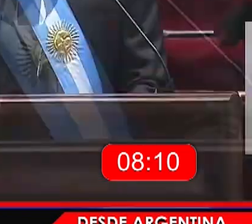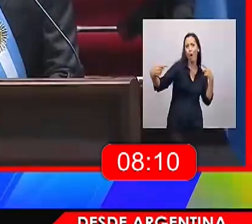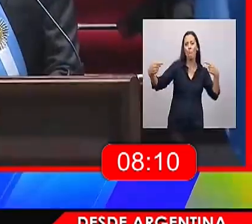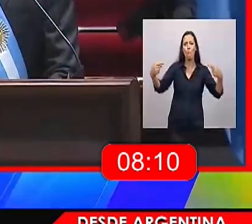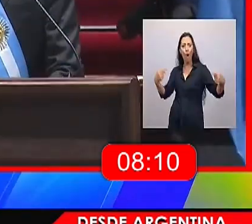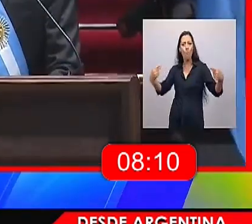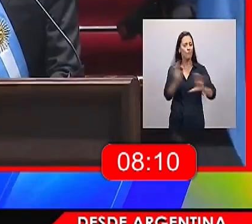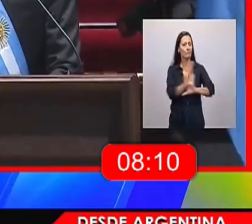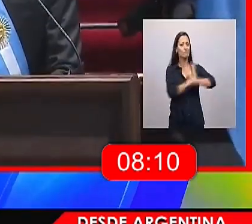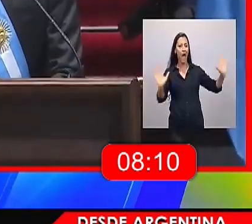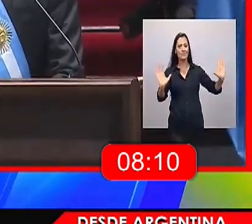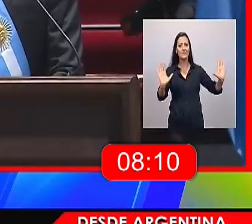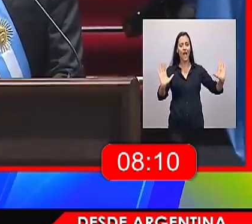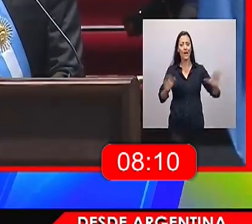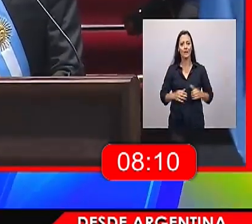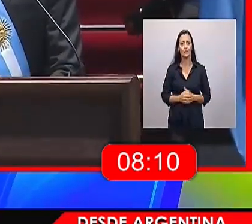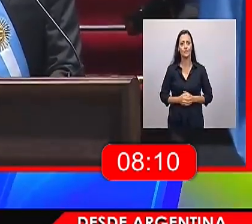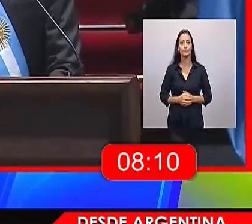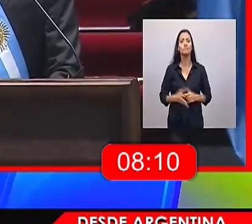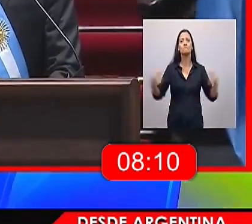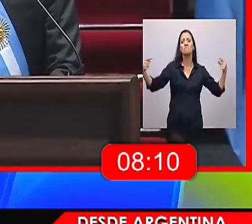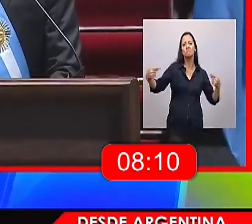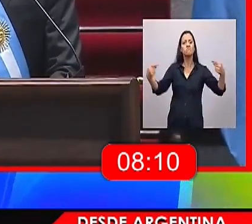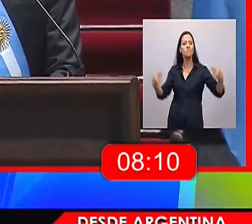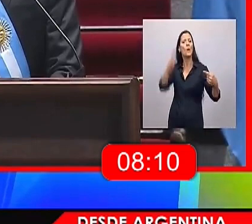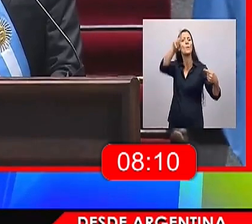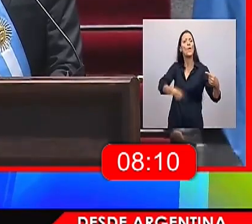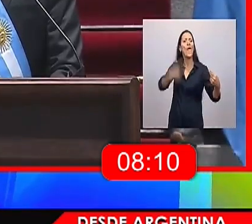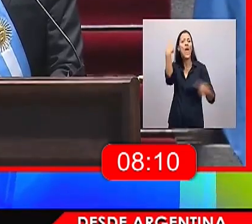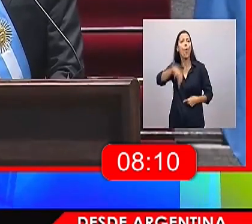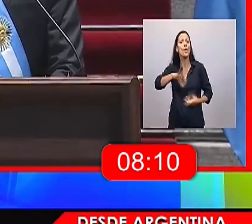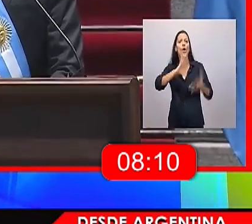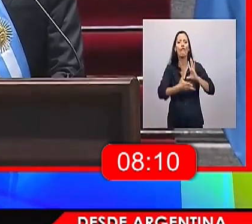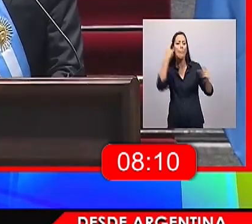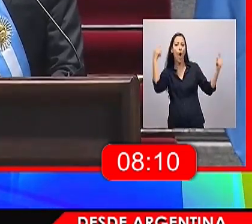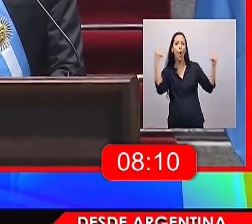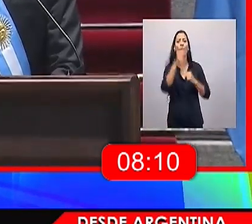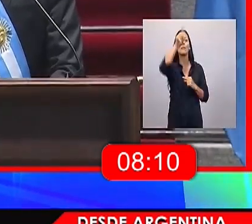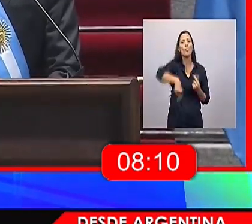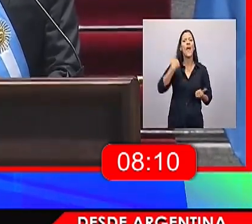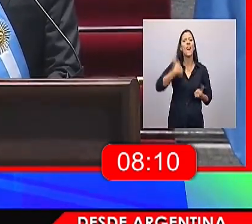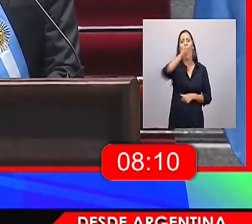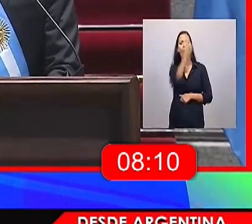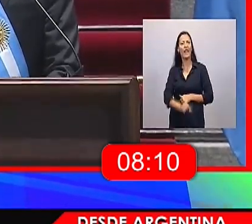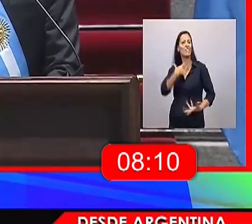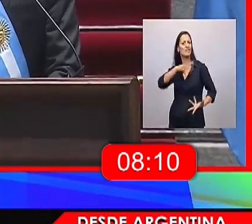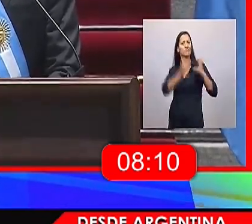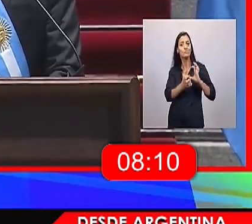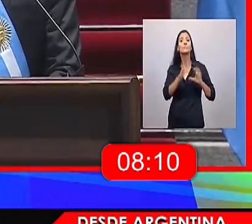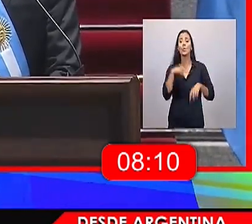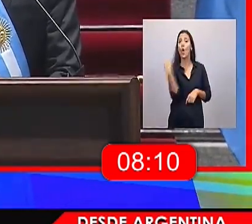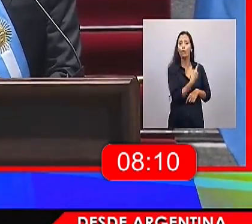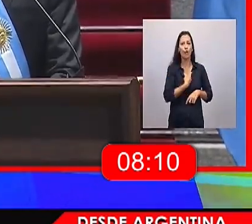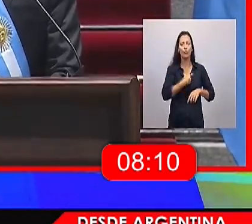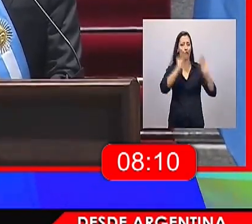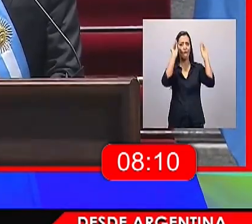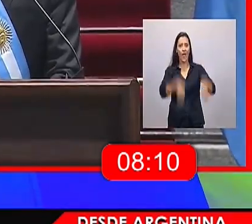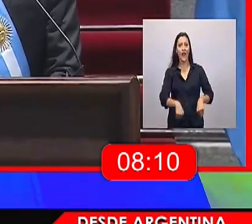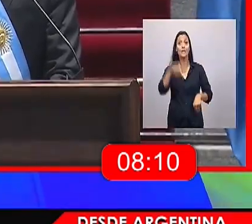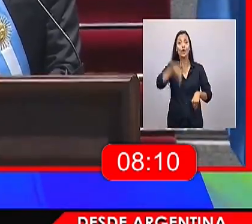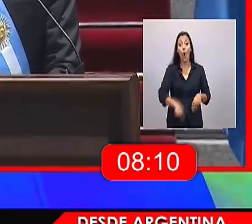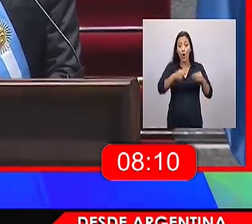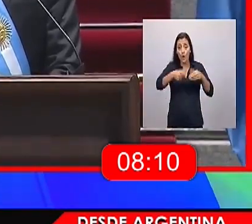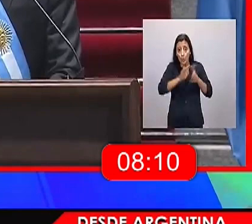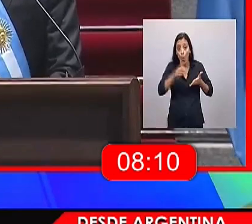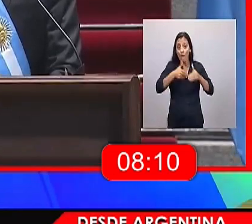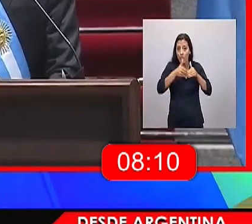que también ha llamado la atención es referente a que ha dicho contundentemente el presidente